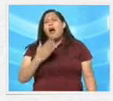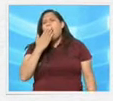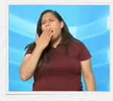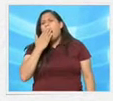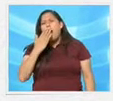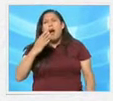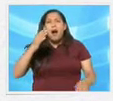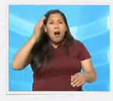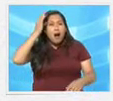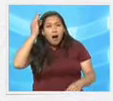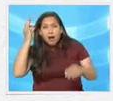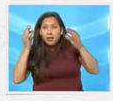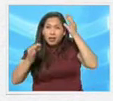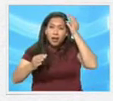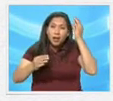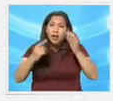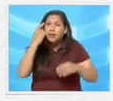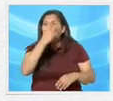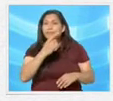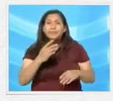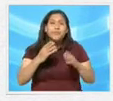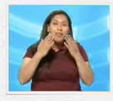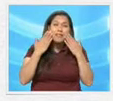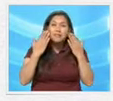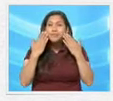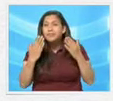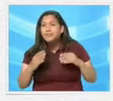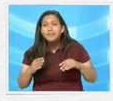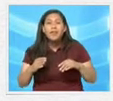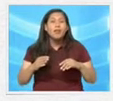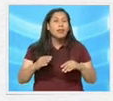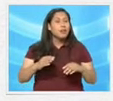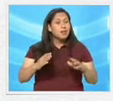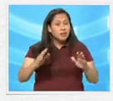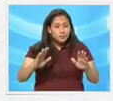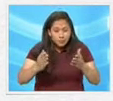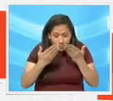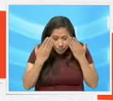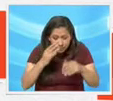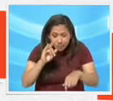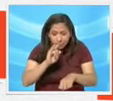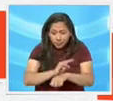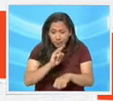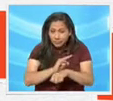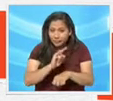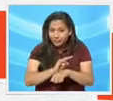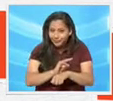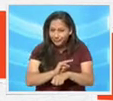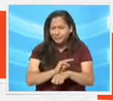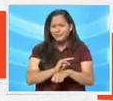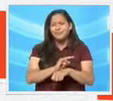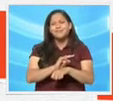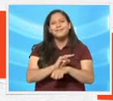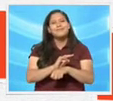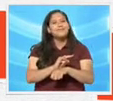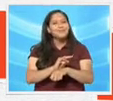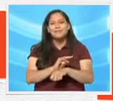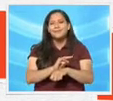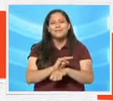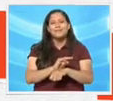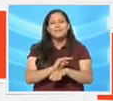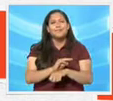y a arreglarse el cabello y la cara con el objeto de dar la impresión de que se lavó. ese intento generalmente